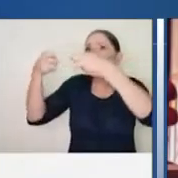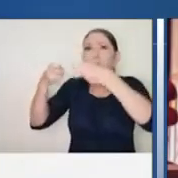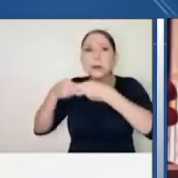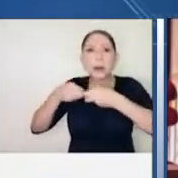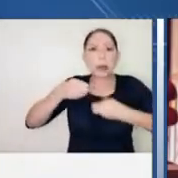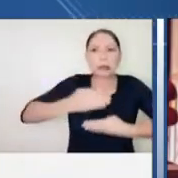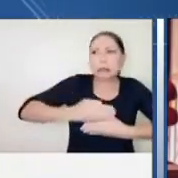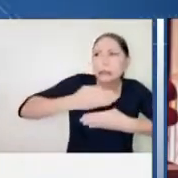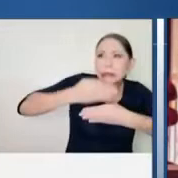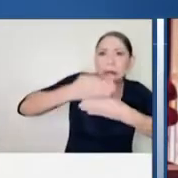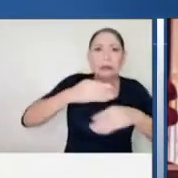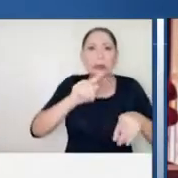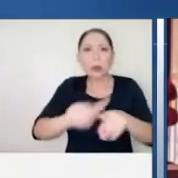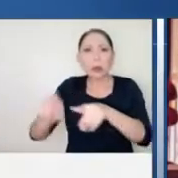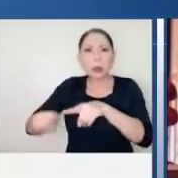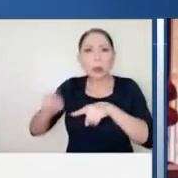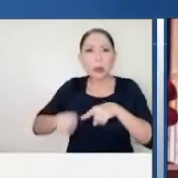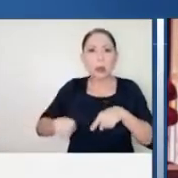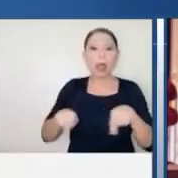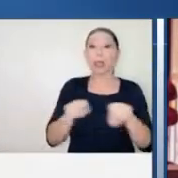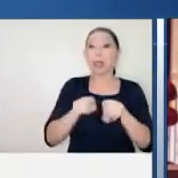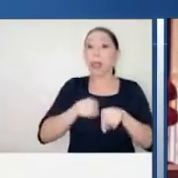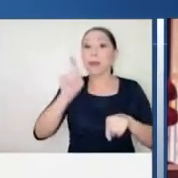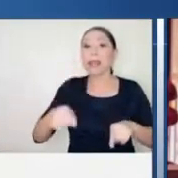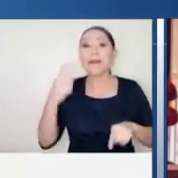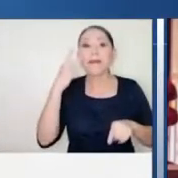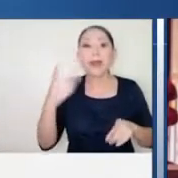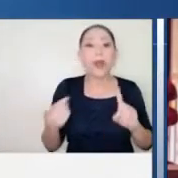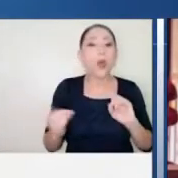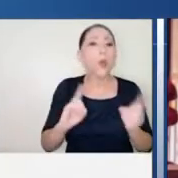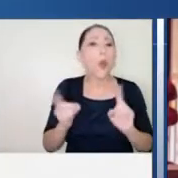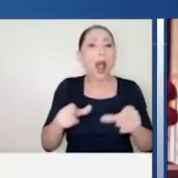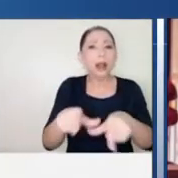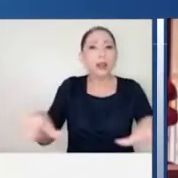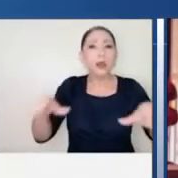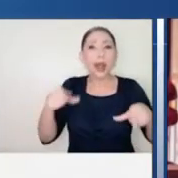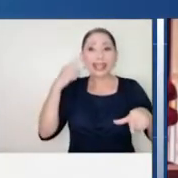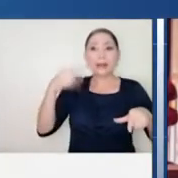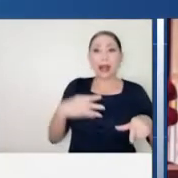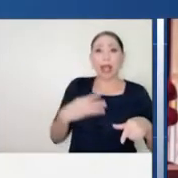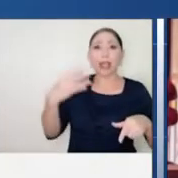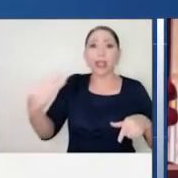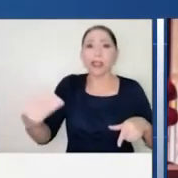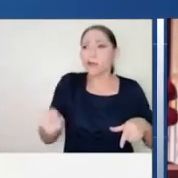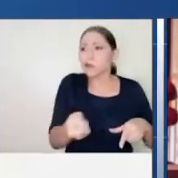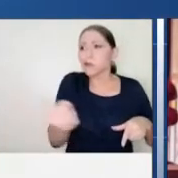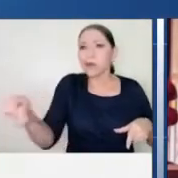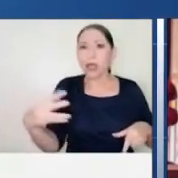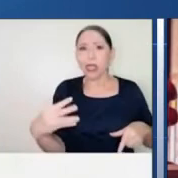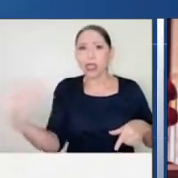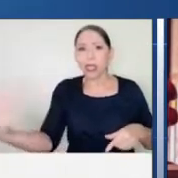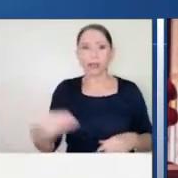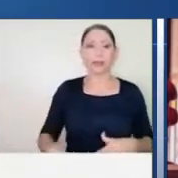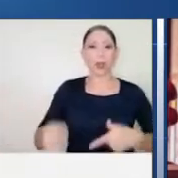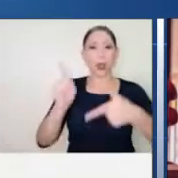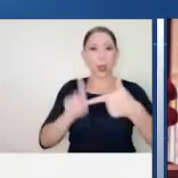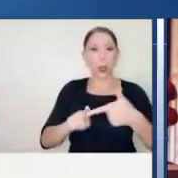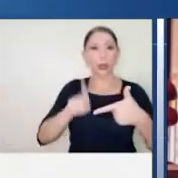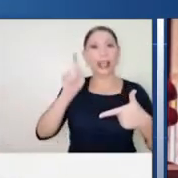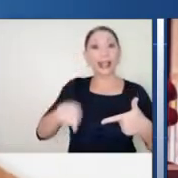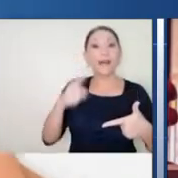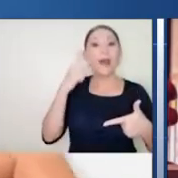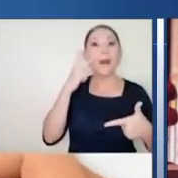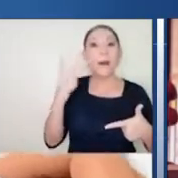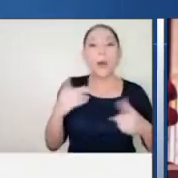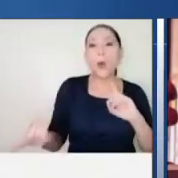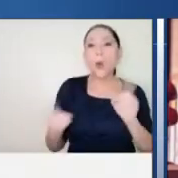familiar de emergencia nos puede servir para cualquier otro tipo de emergencia. Importante recordar que vivimos en un país sísmico.